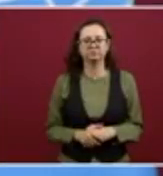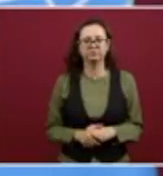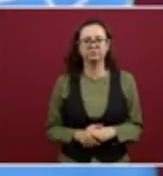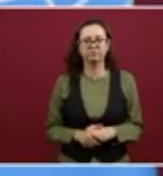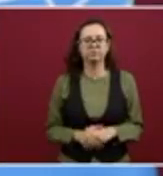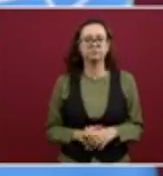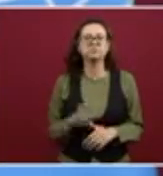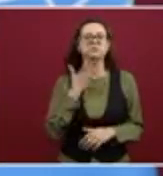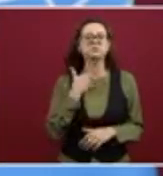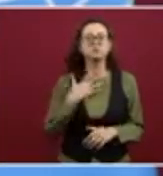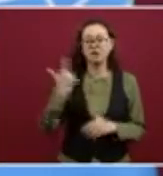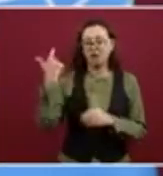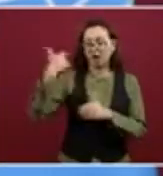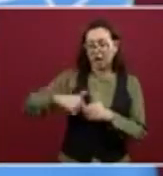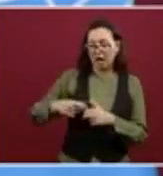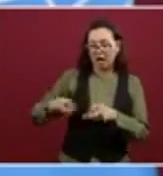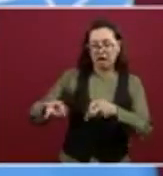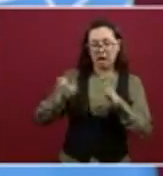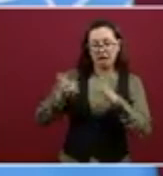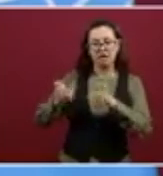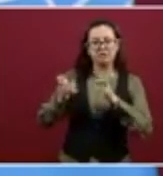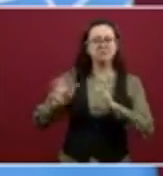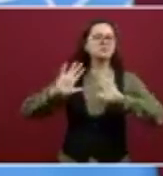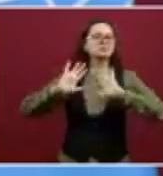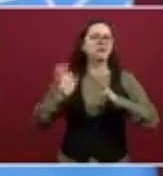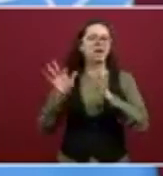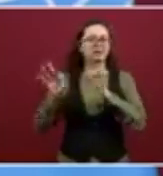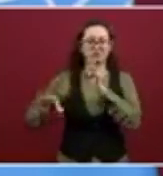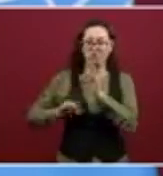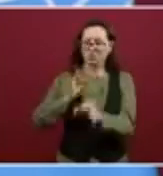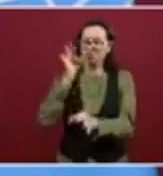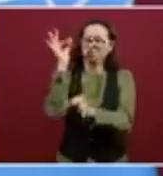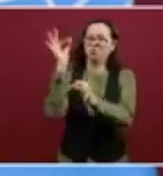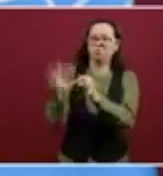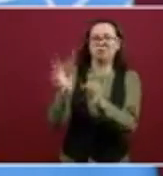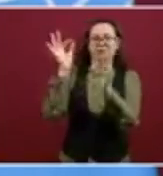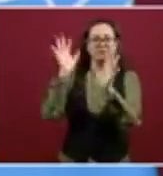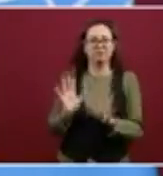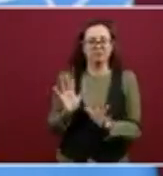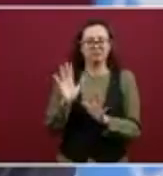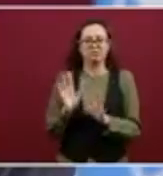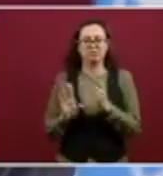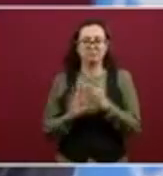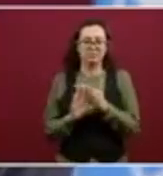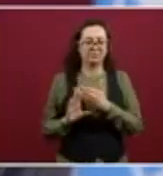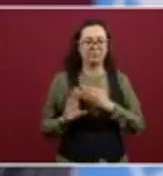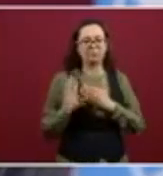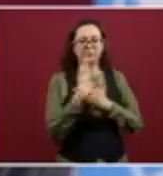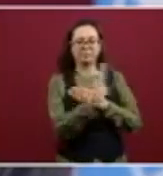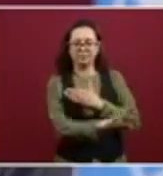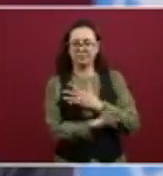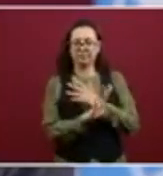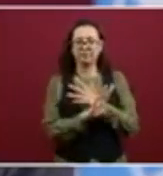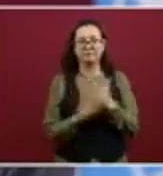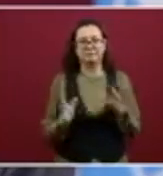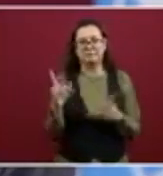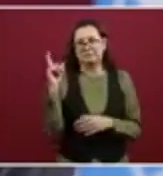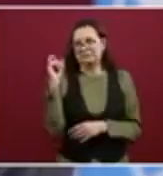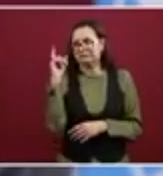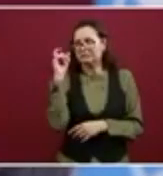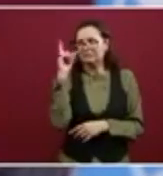de combustible, además que aún cuando era un asunto